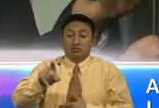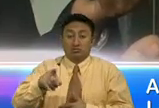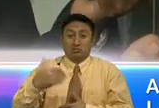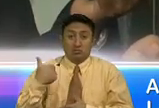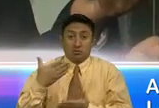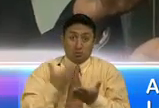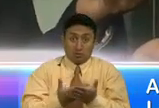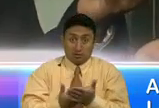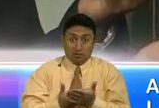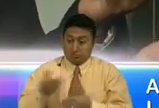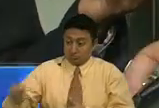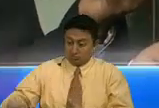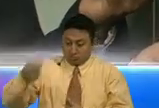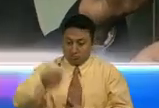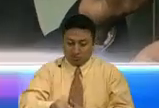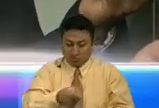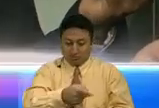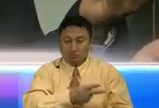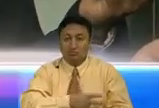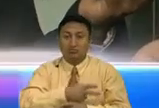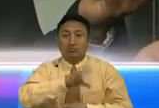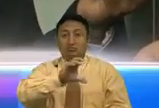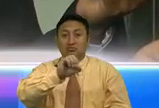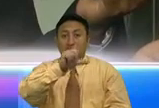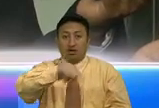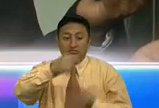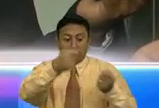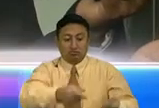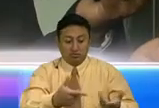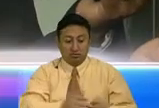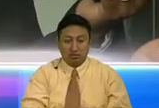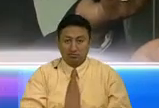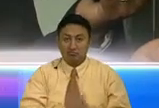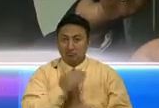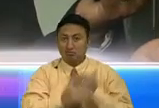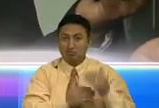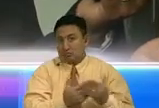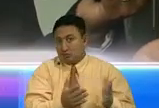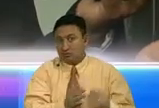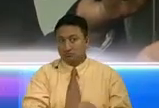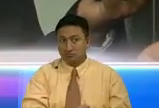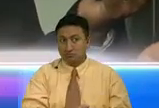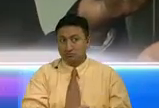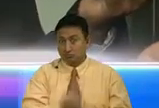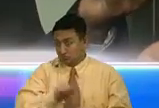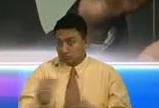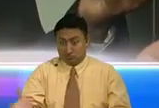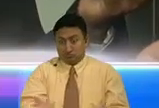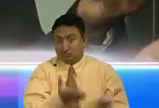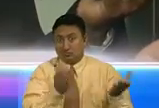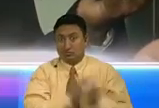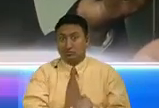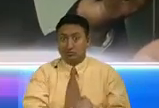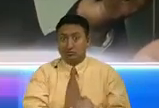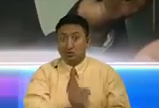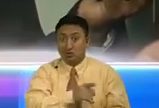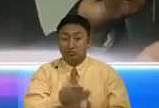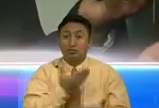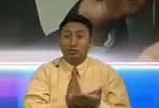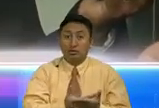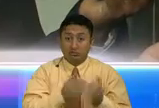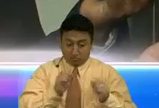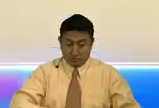que presente el caso al Consejo de Administración Legislativa y que se lo procese. En tal sentido, sí, pero por supuesto. Si es que alguien encuentra que hay